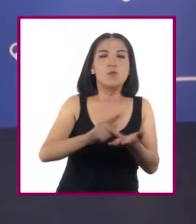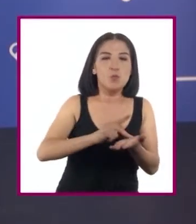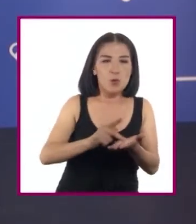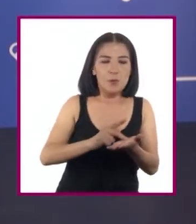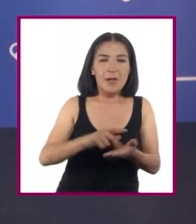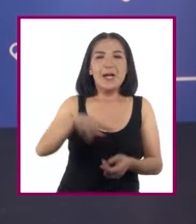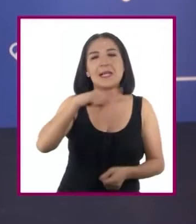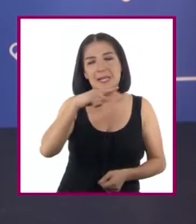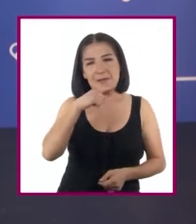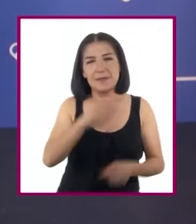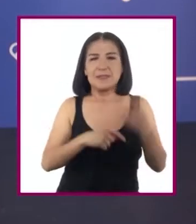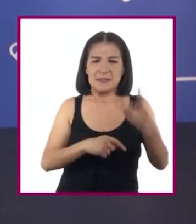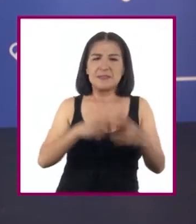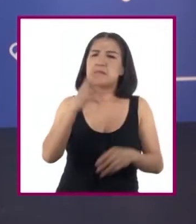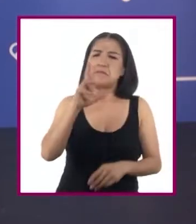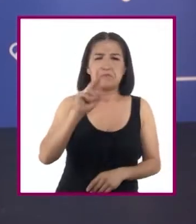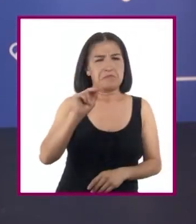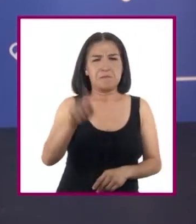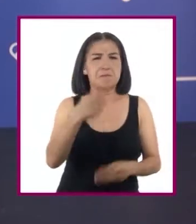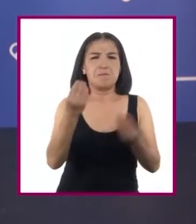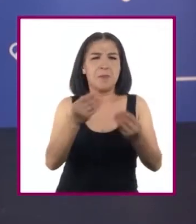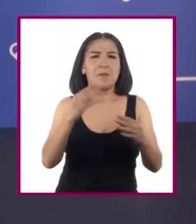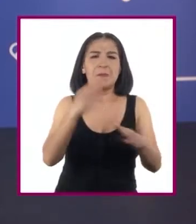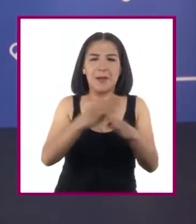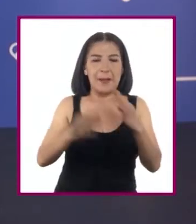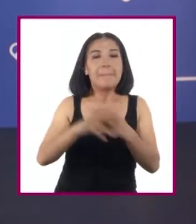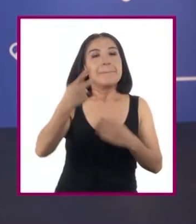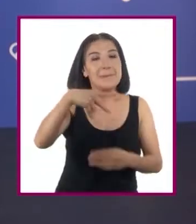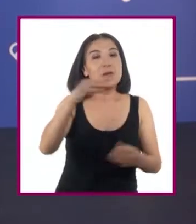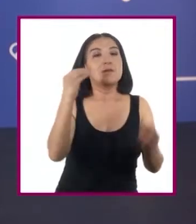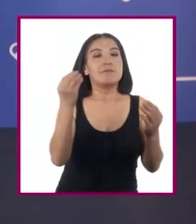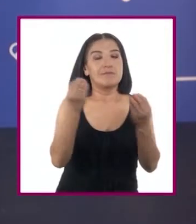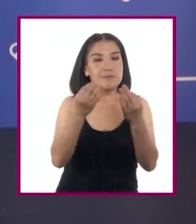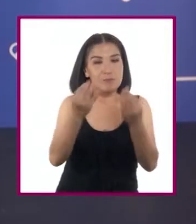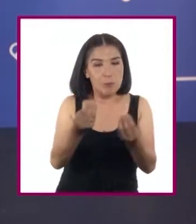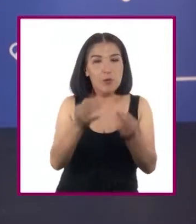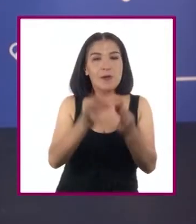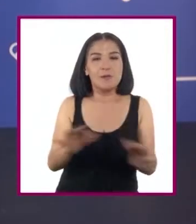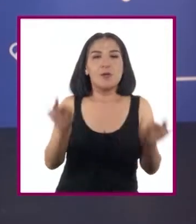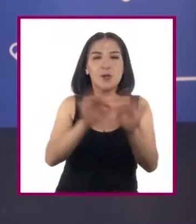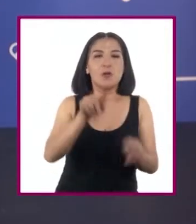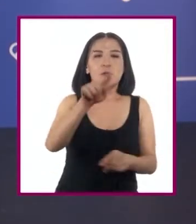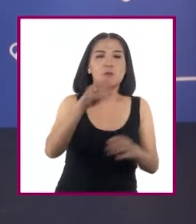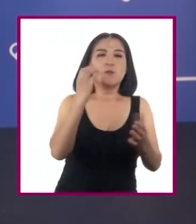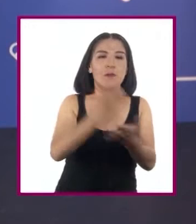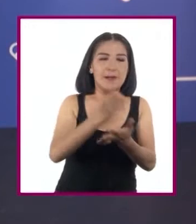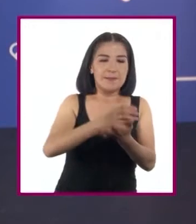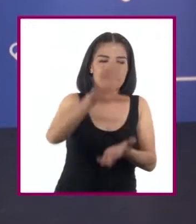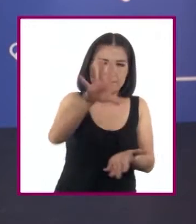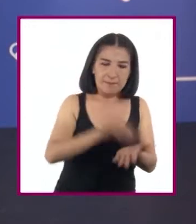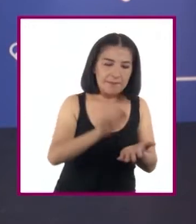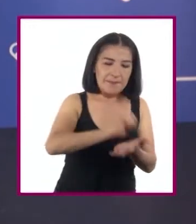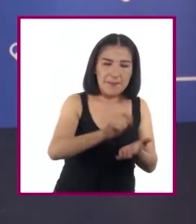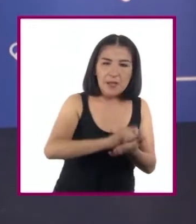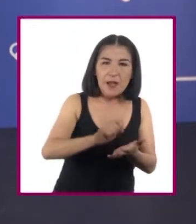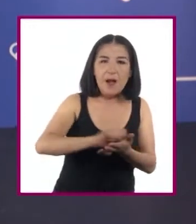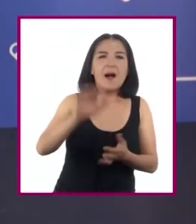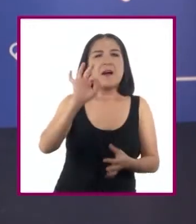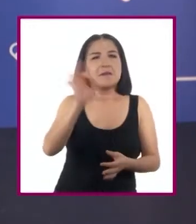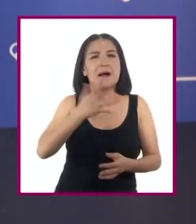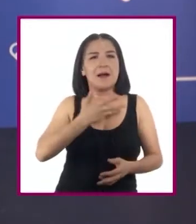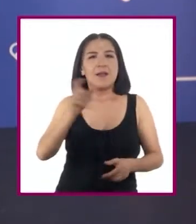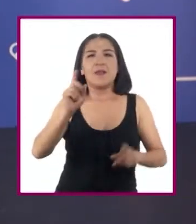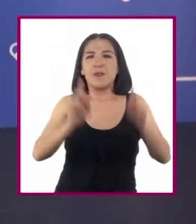lápiz. No son muchos materiales, pero lo importante es que en sus cuadernos puedan registrar las dudas que les vayan surgiendo durante la